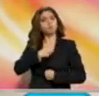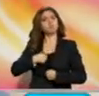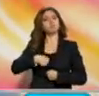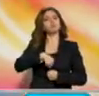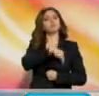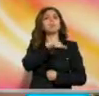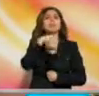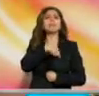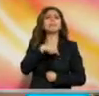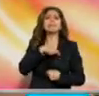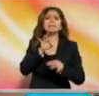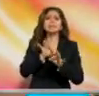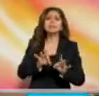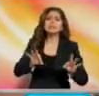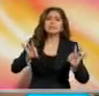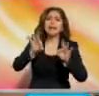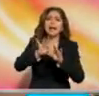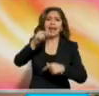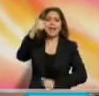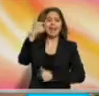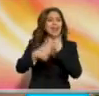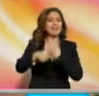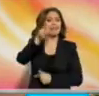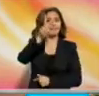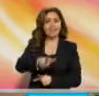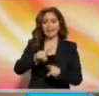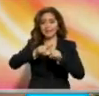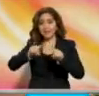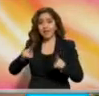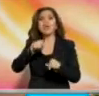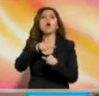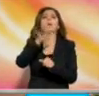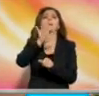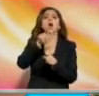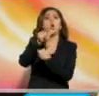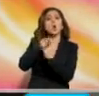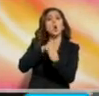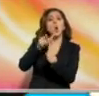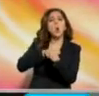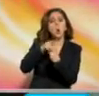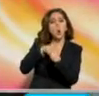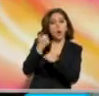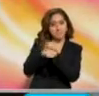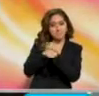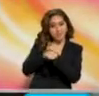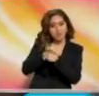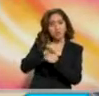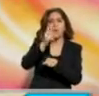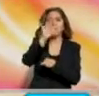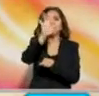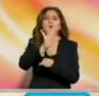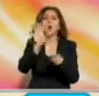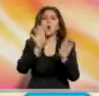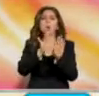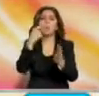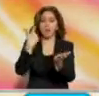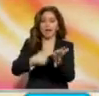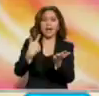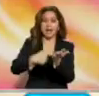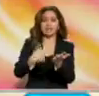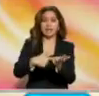importante. De hecho, su consistencia es diferente, es amarillesca, es más como densa. grasa, ¿no? Bueno, es parece, más grasa, ¿no? Y